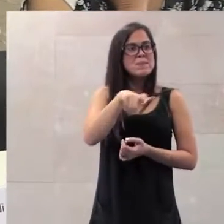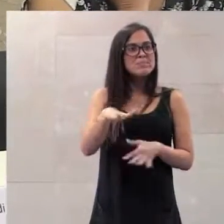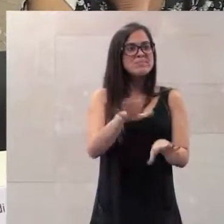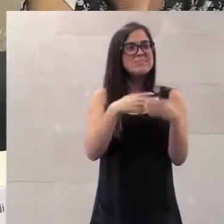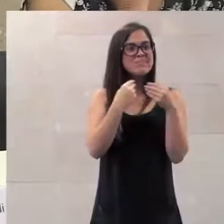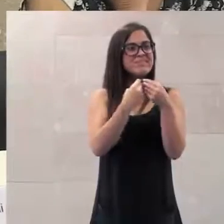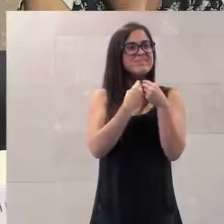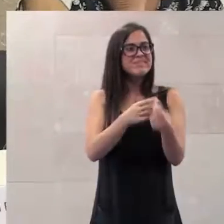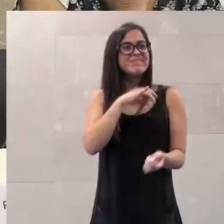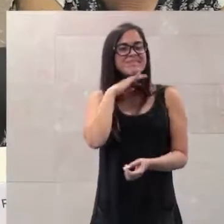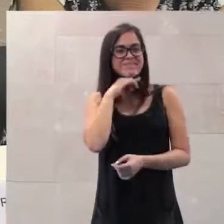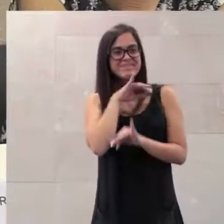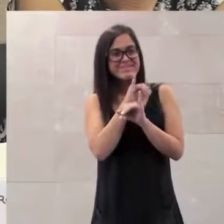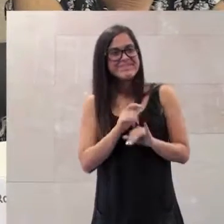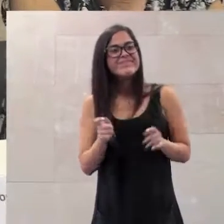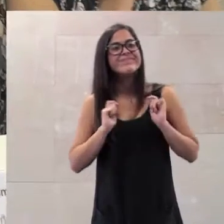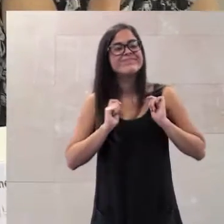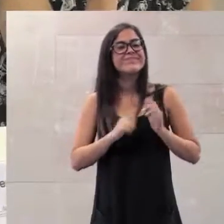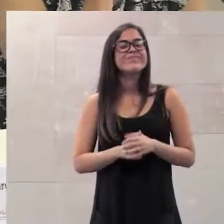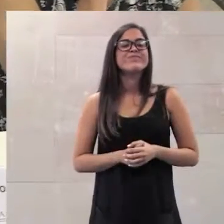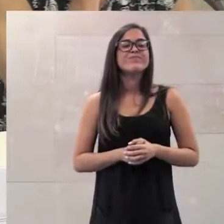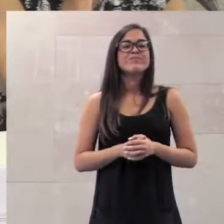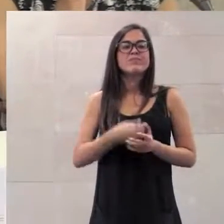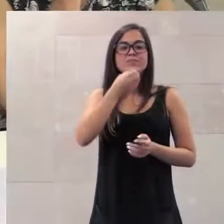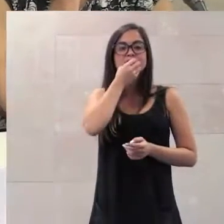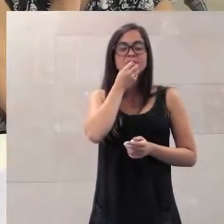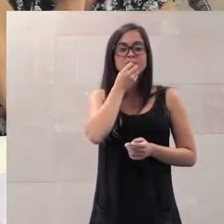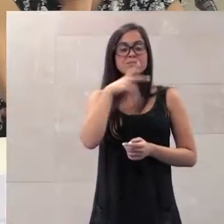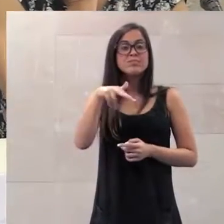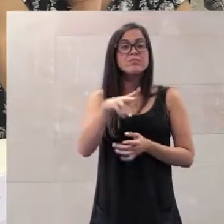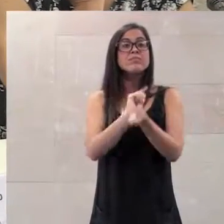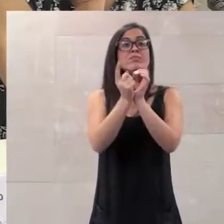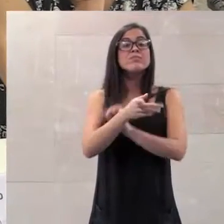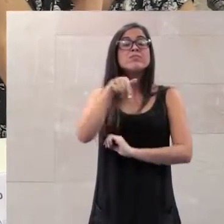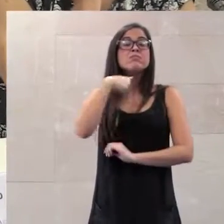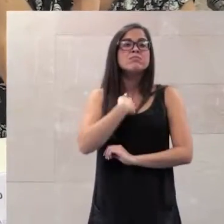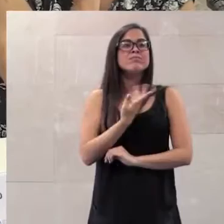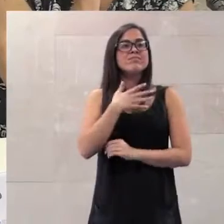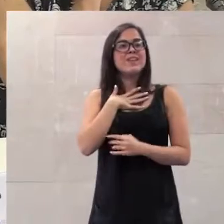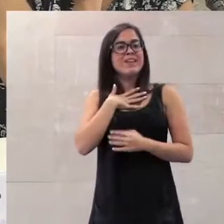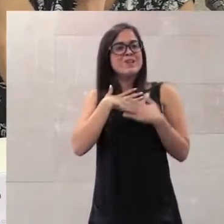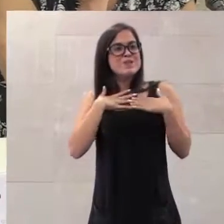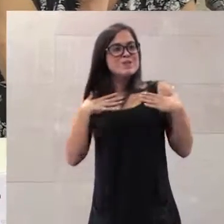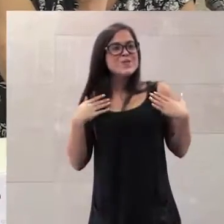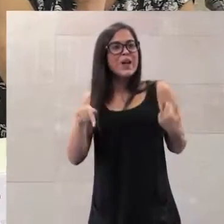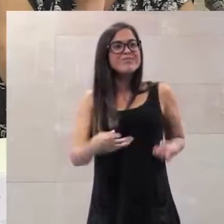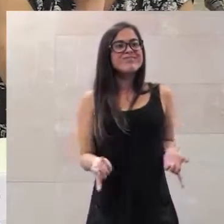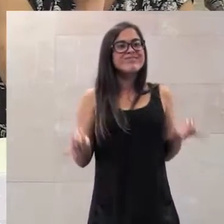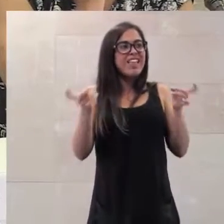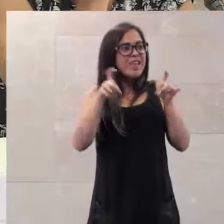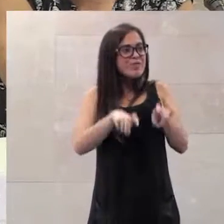asko posten nago, ez? Realmente vengo con muchísima ilusión a este encuentro. No sabía